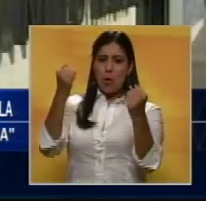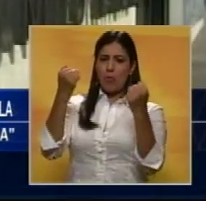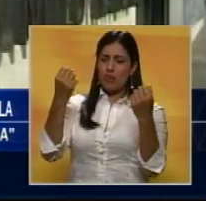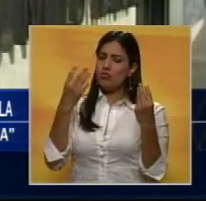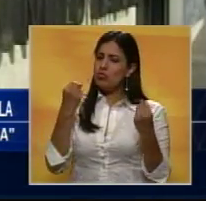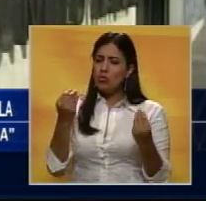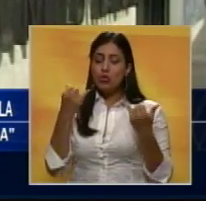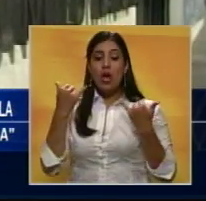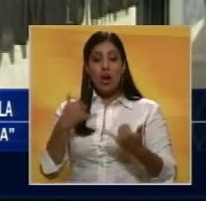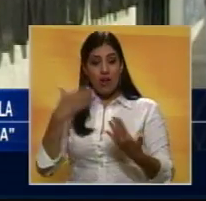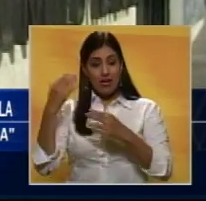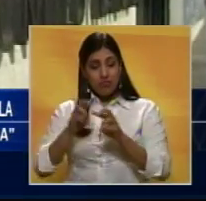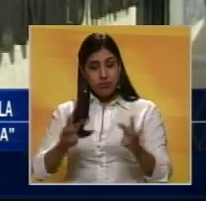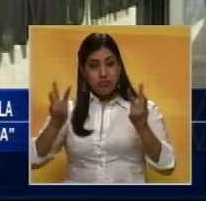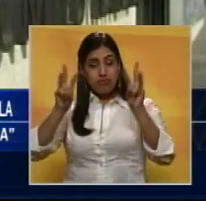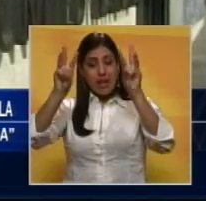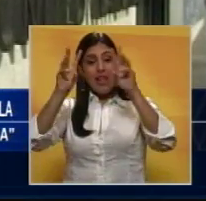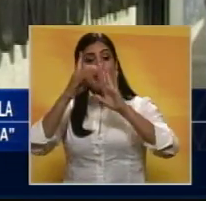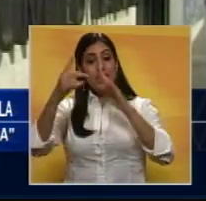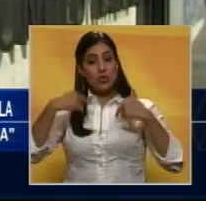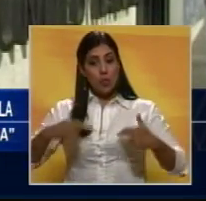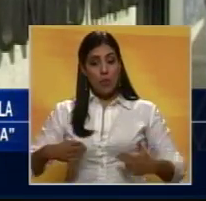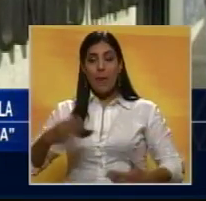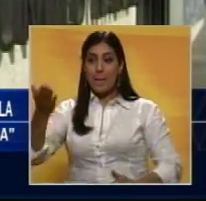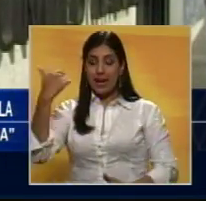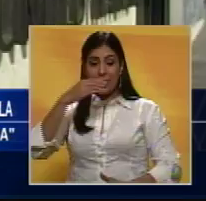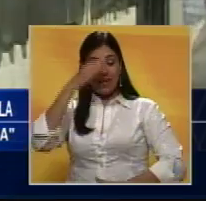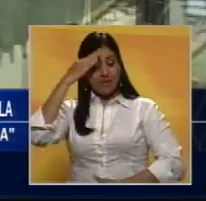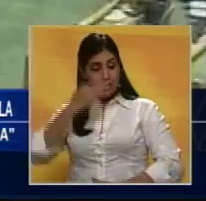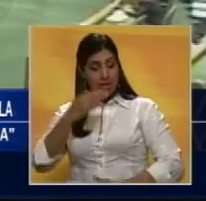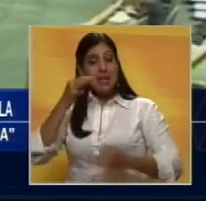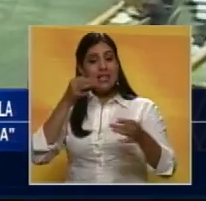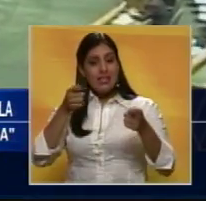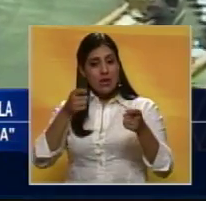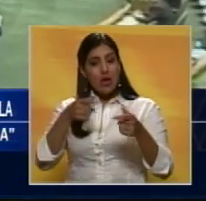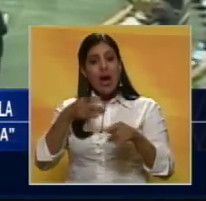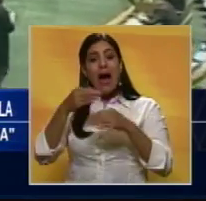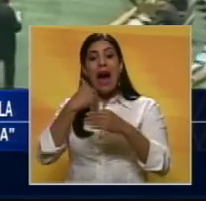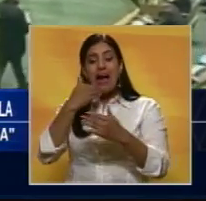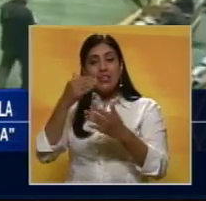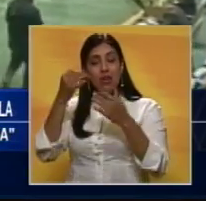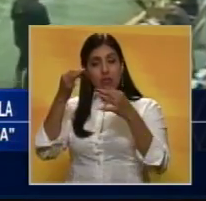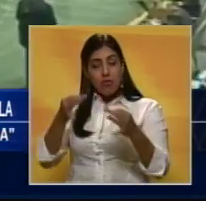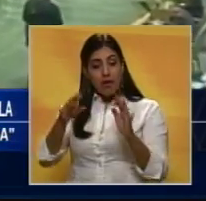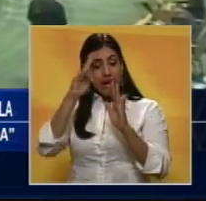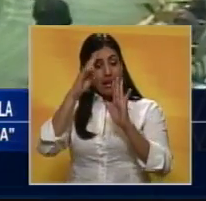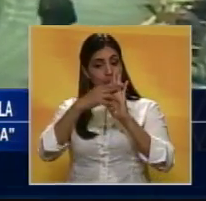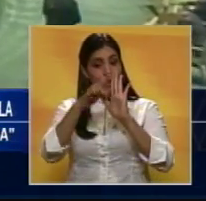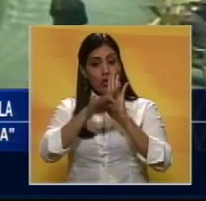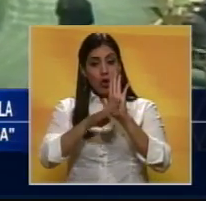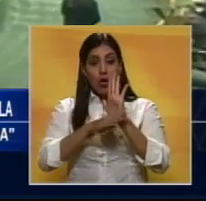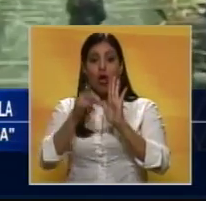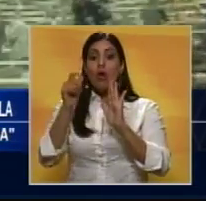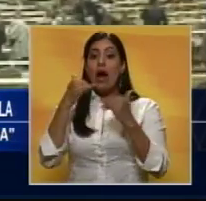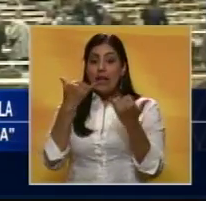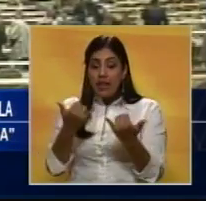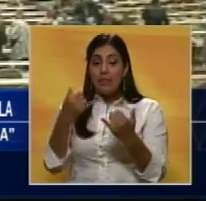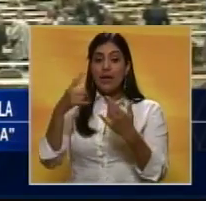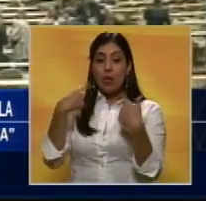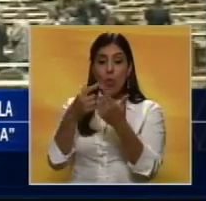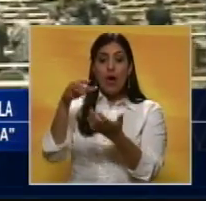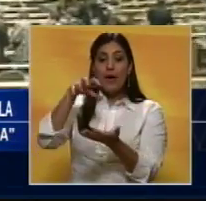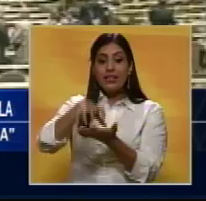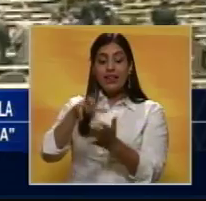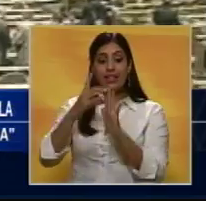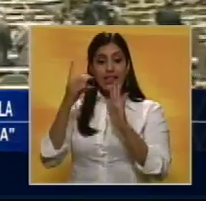Alto Comisionado de la ONU para los Derechos Humanos para que las fuerzas de seguridad conduzcan sus acciones conforme a sus obligaciones y a los